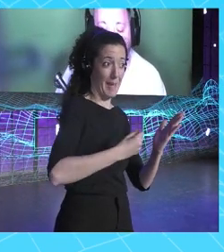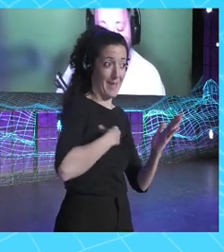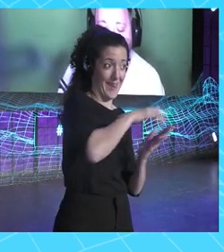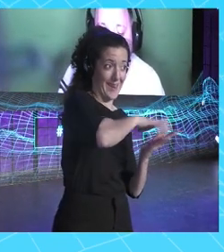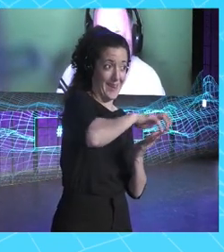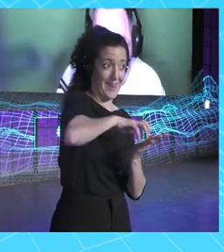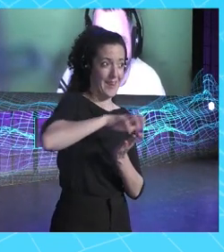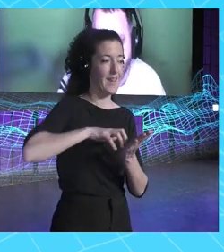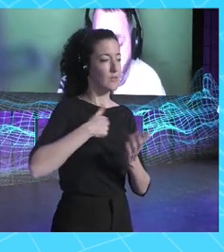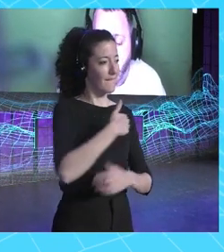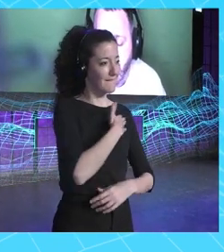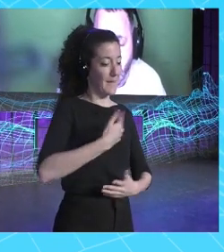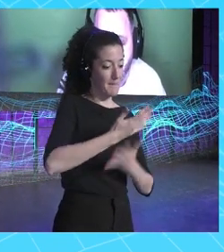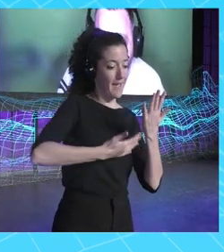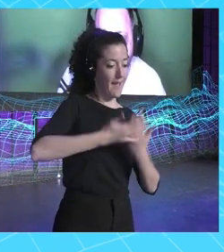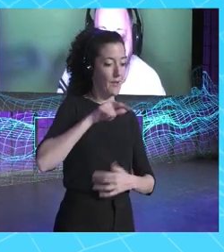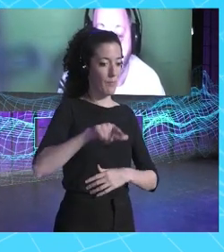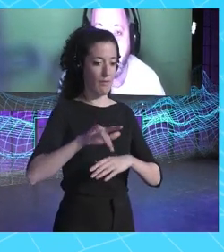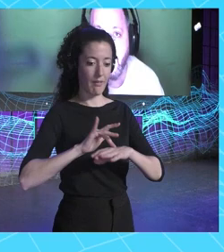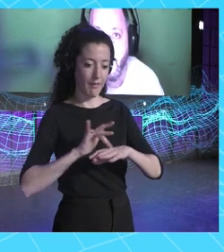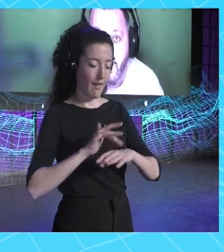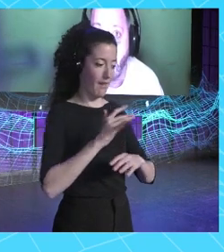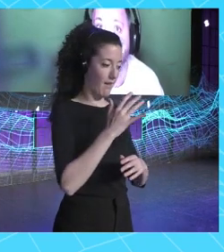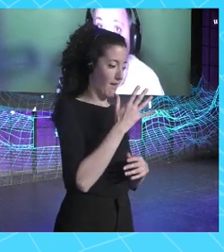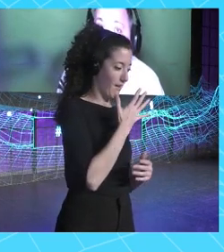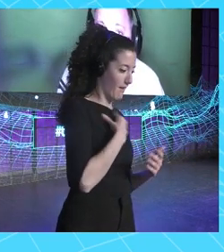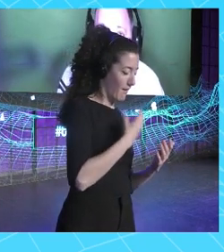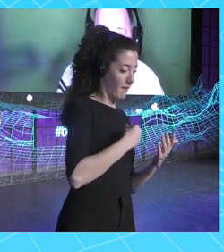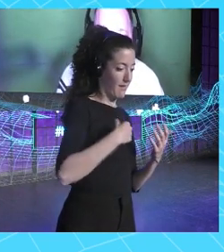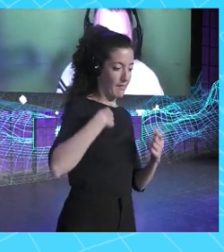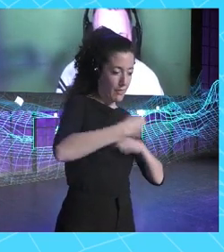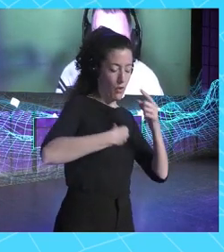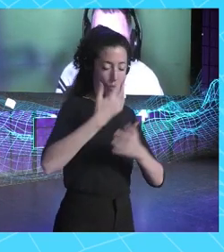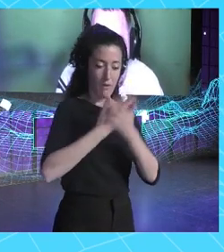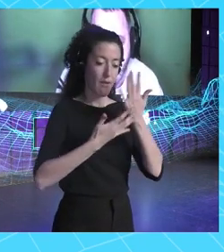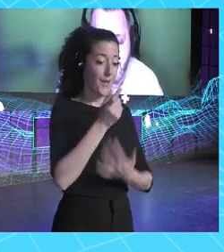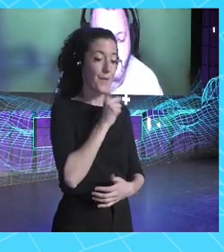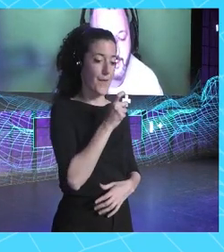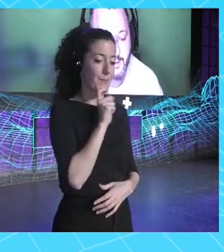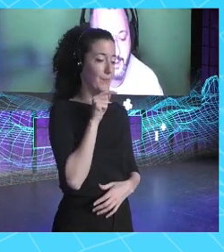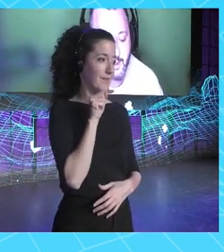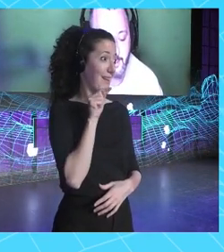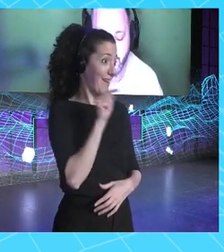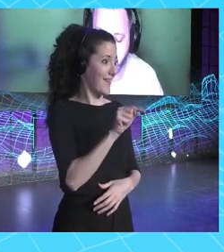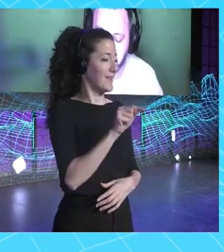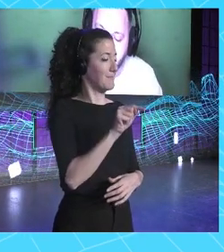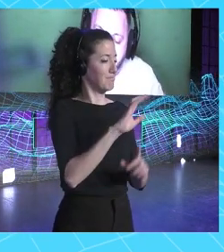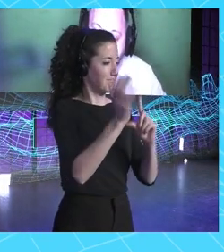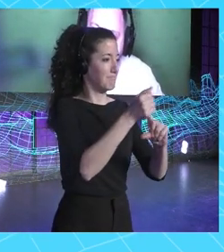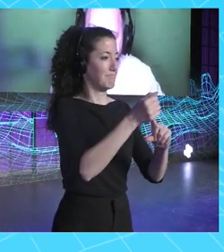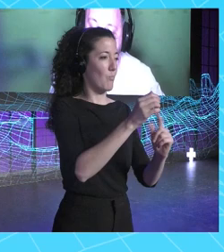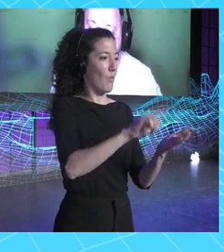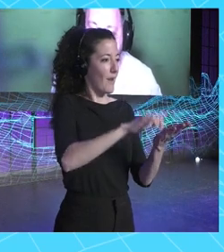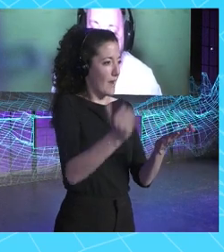y el mérito que tuvimos fue encontrar un lenguaje propio una manera propia de seguir